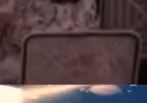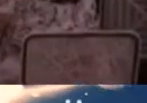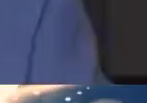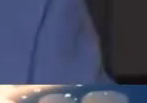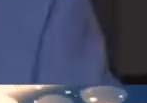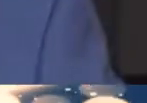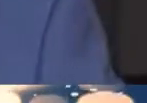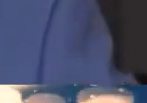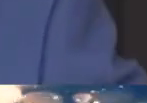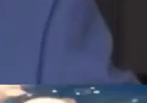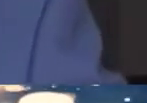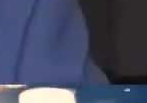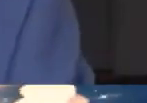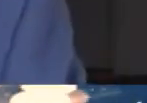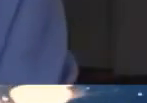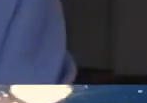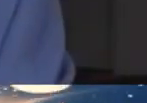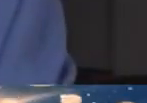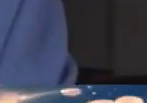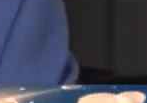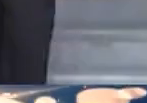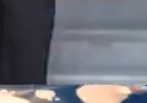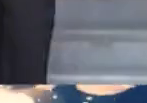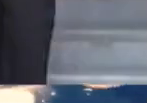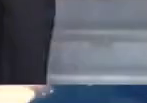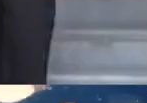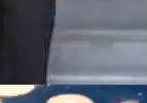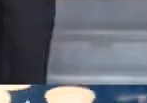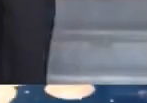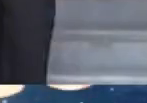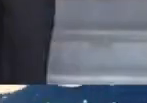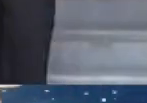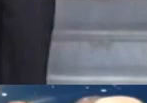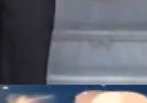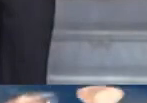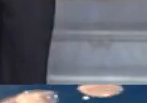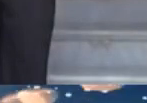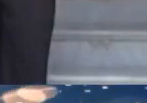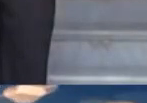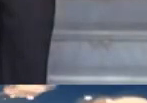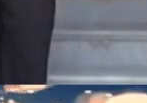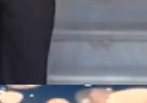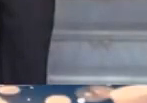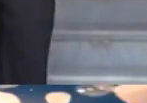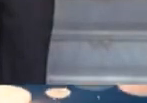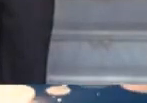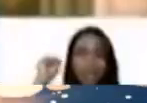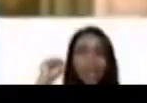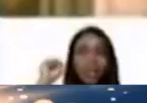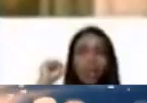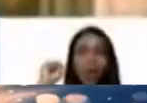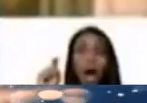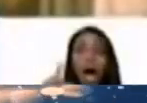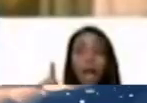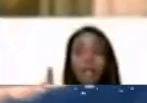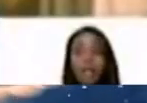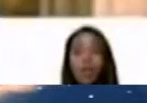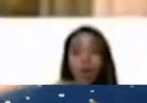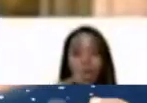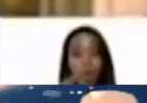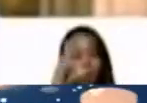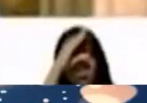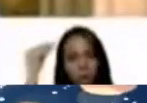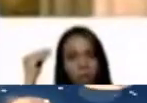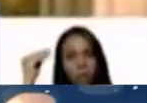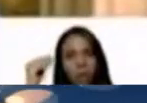Nunca. Y todos ellos lo sabían. Y han hecho lo posible para que la gente vote firme. Haga cualquier cantidad de pendejadas que han hecho posible